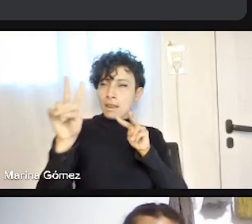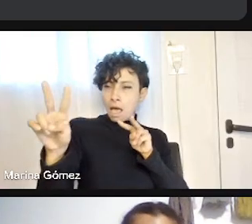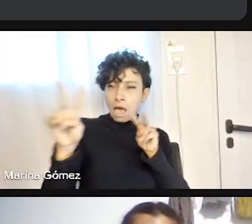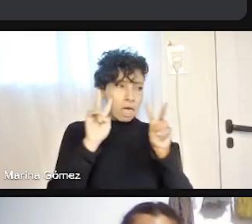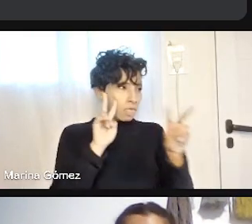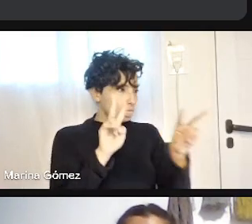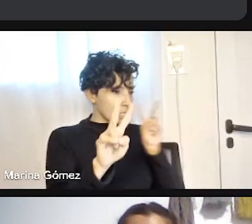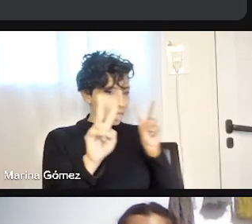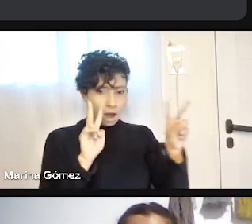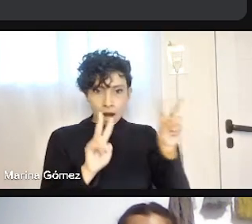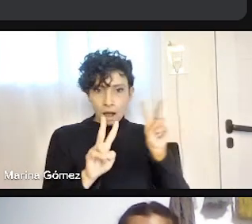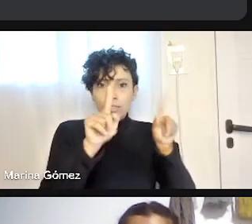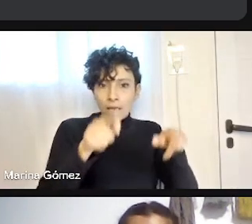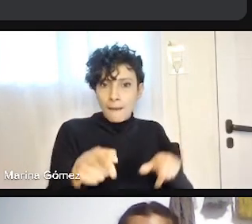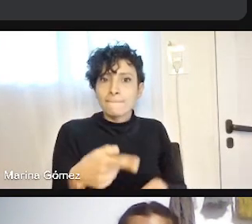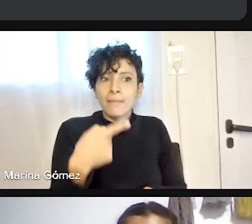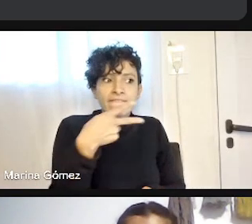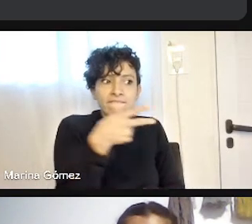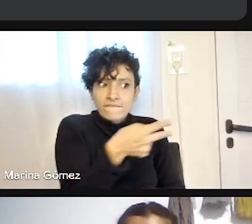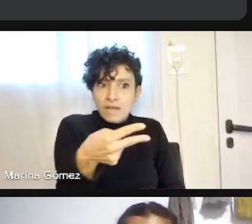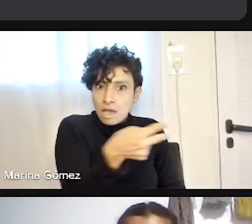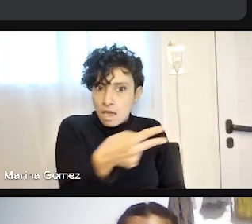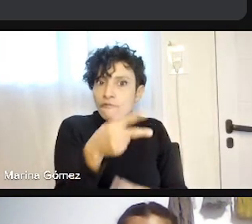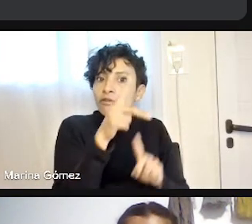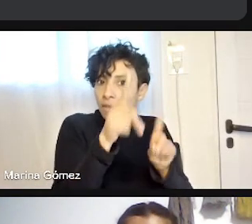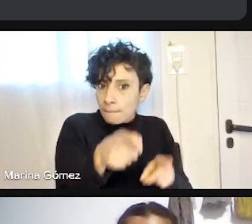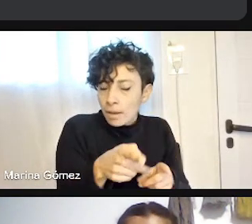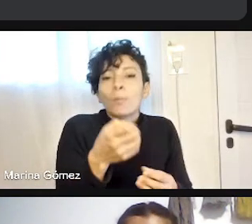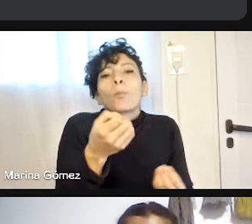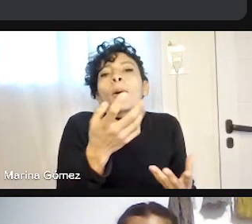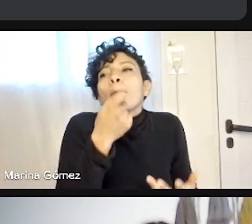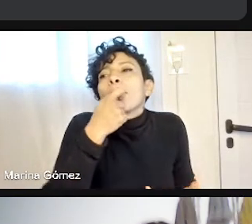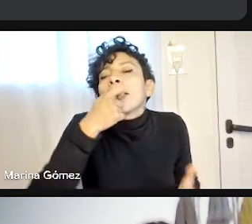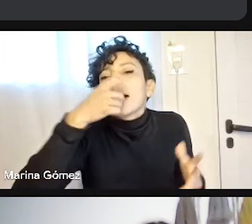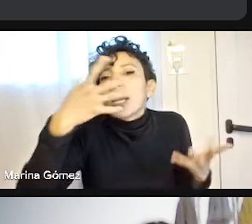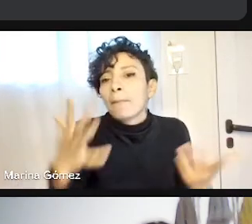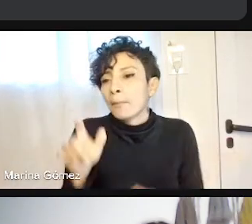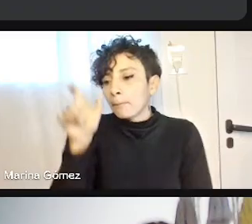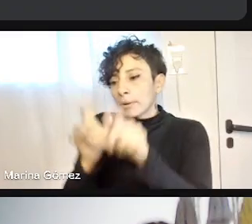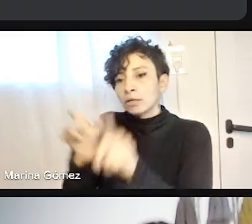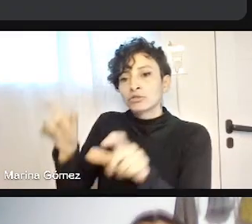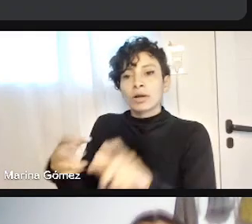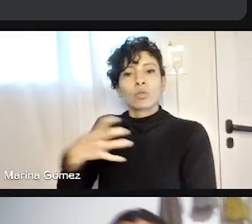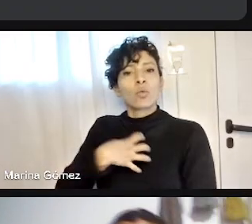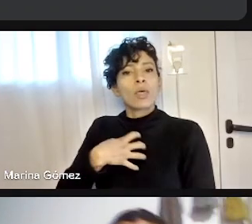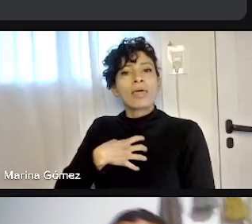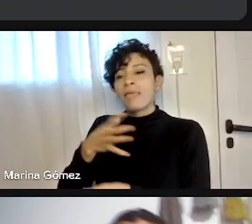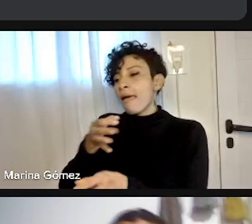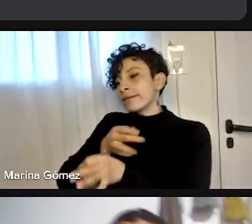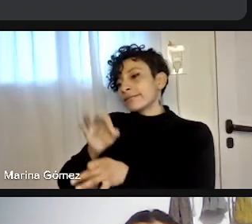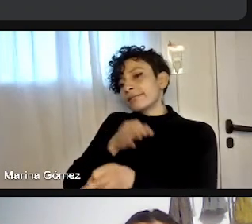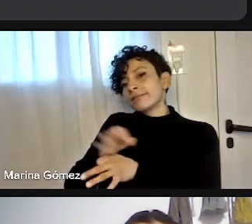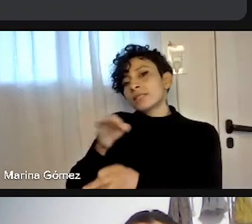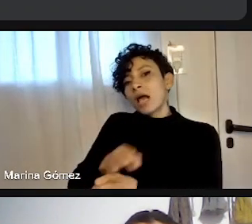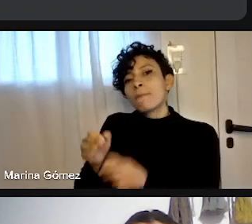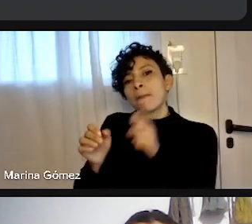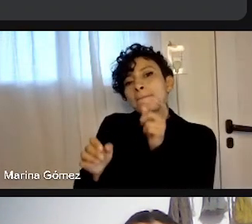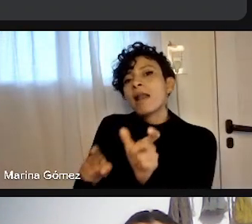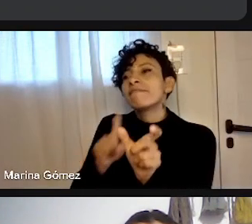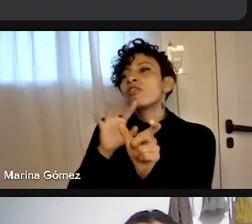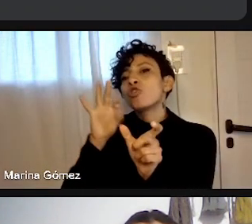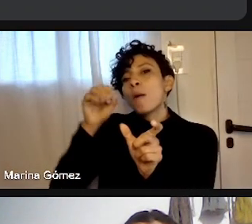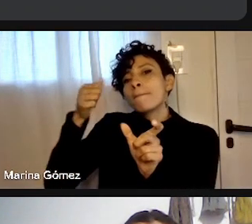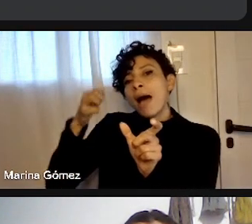verbo. Porque si a nuestros estudiantes les enseñamos tomar y ellos para tomar